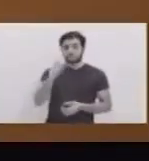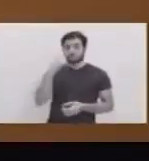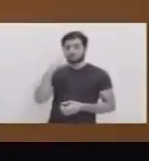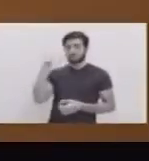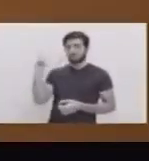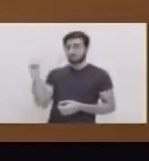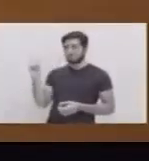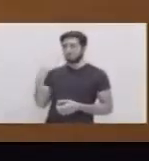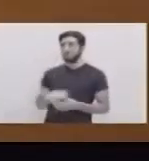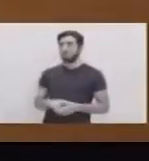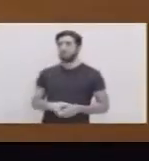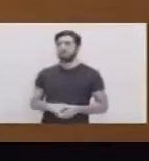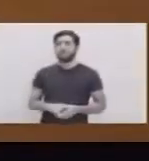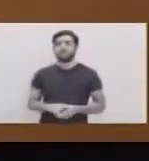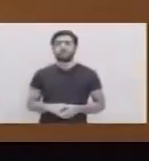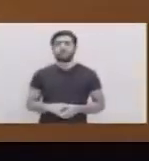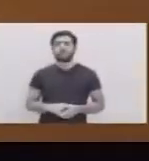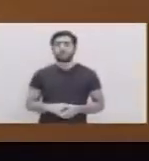ahí,